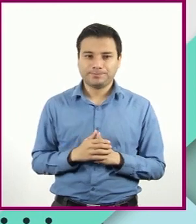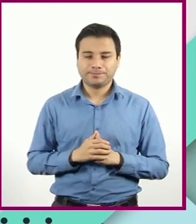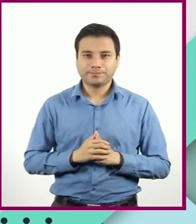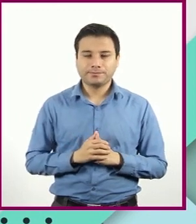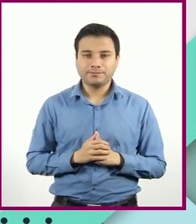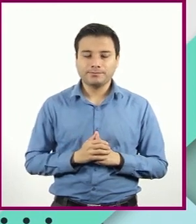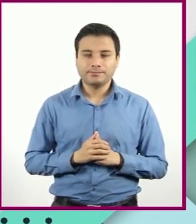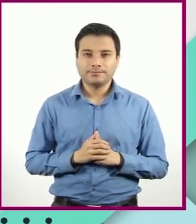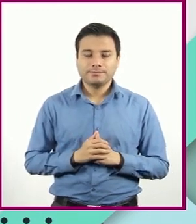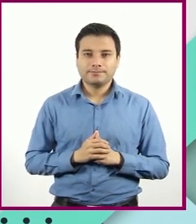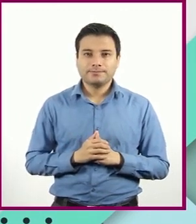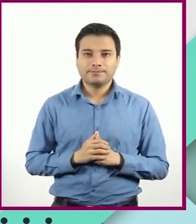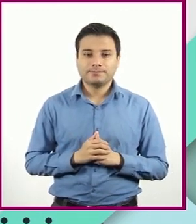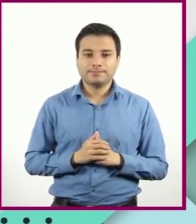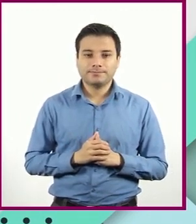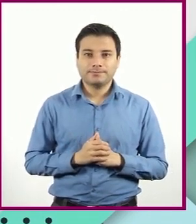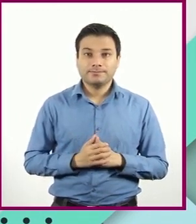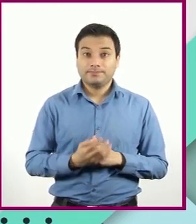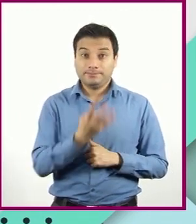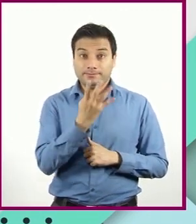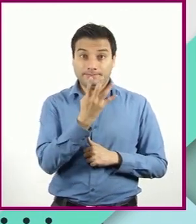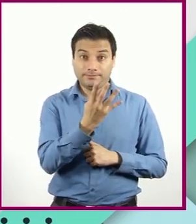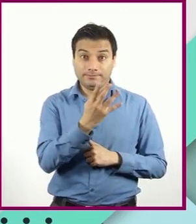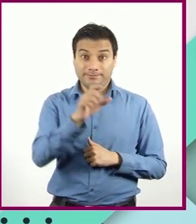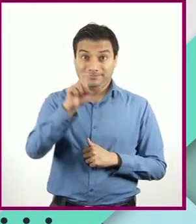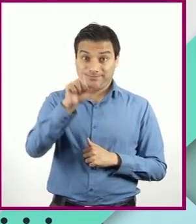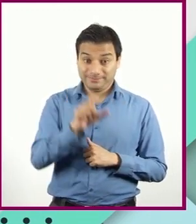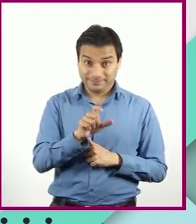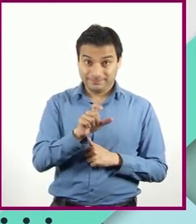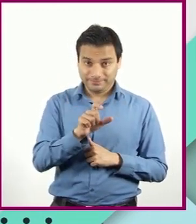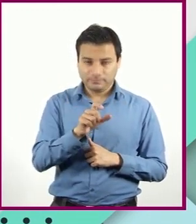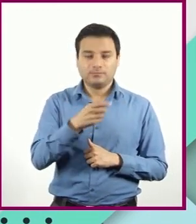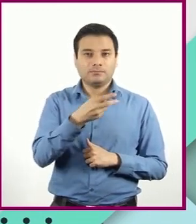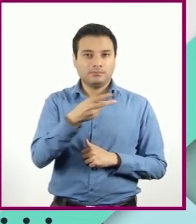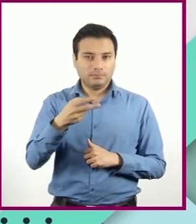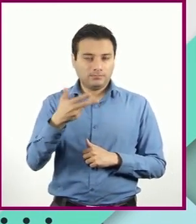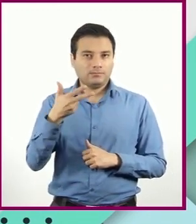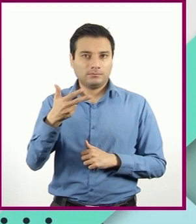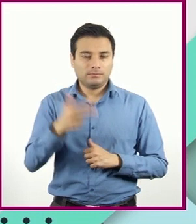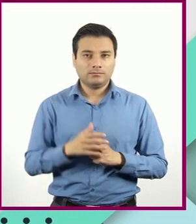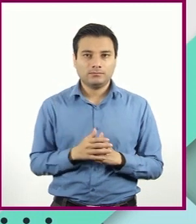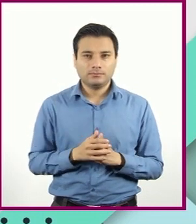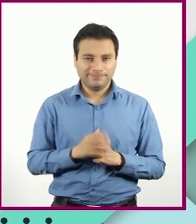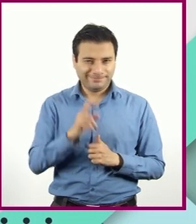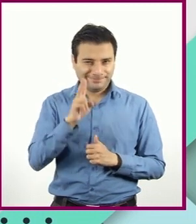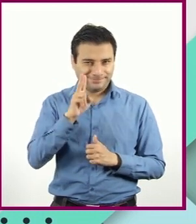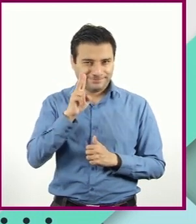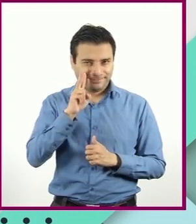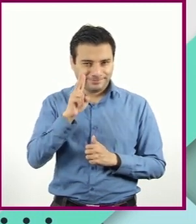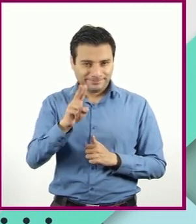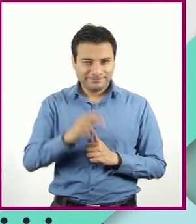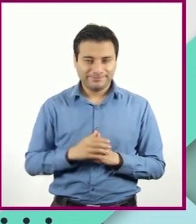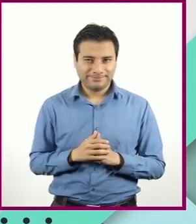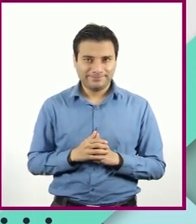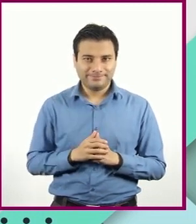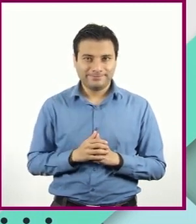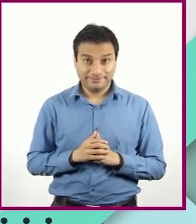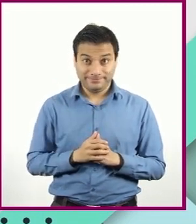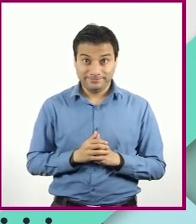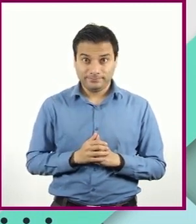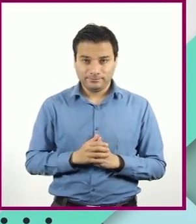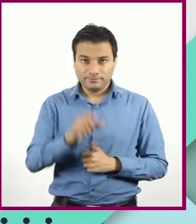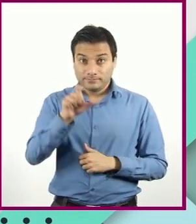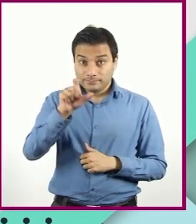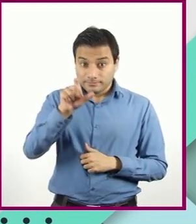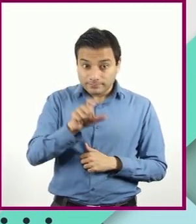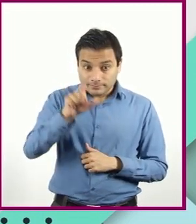la ecuación anterior, que se lee 4x es igual a 8. Vemos que la incógnita x sigue siendo afectada por